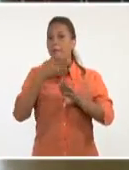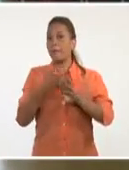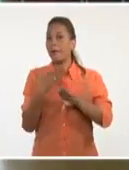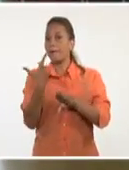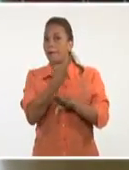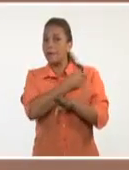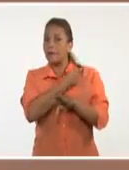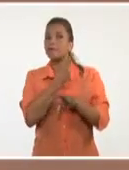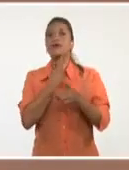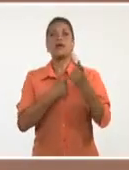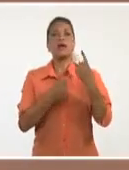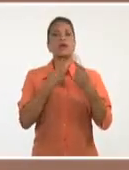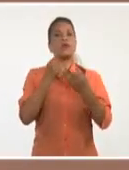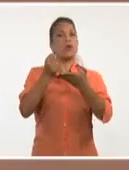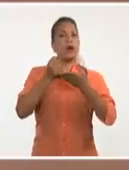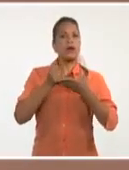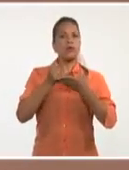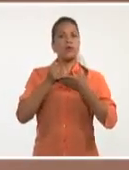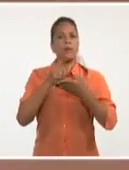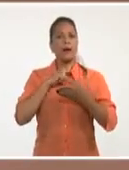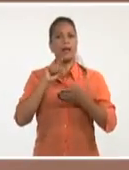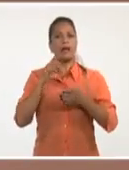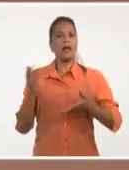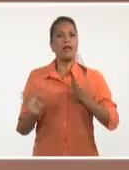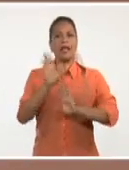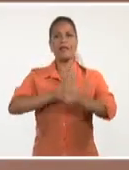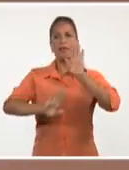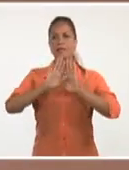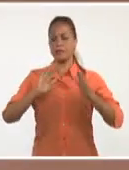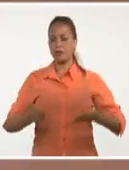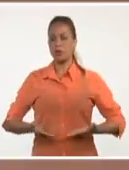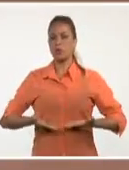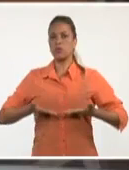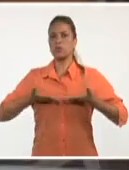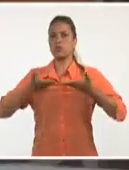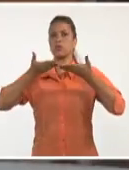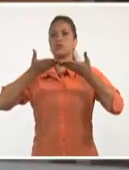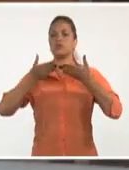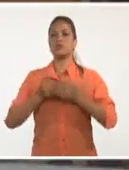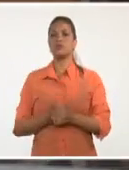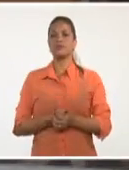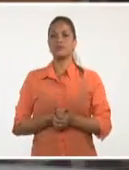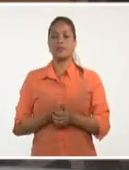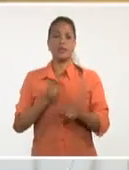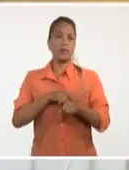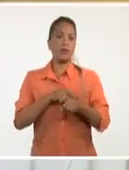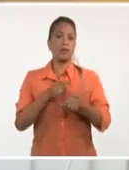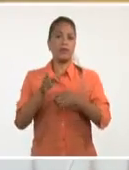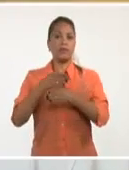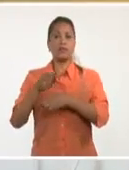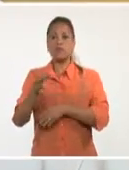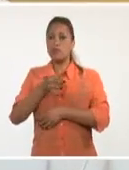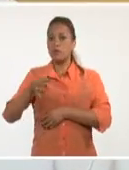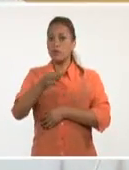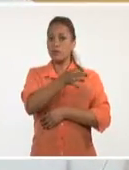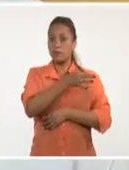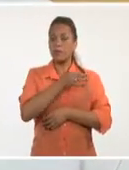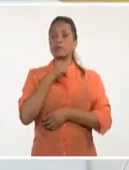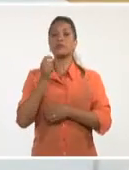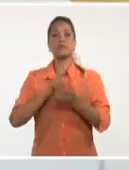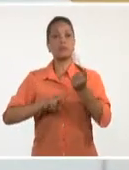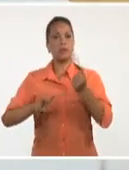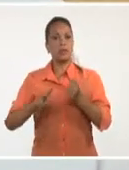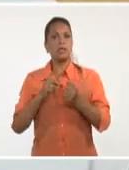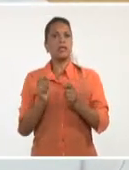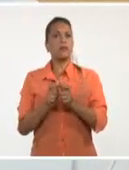un booster o apoyo para elevar más esas defensas. Estamos en este momento en todos los municipios de la provincia. Ya vamos a buen margen, a buen